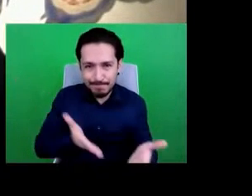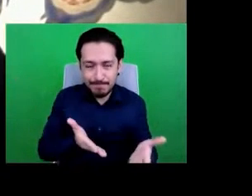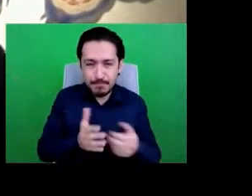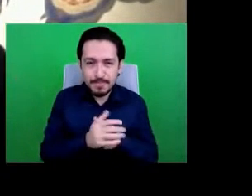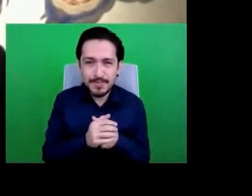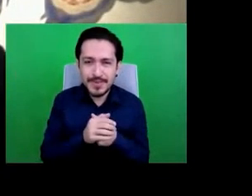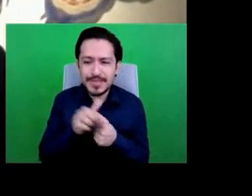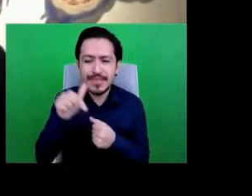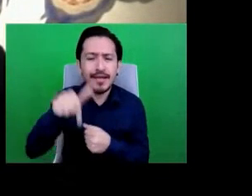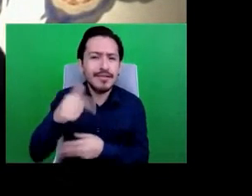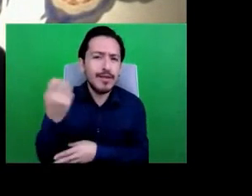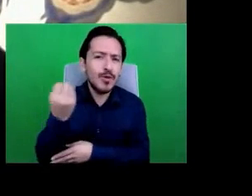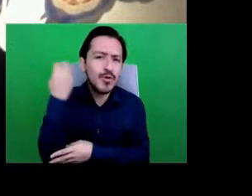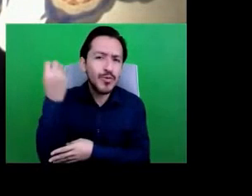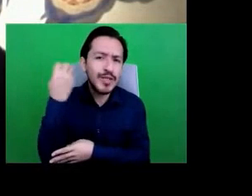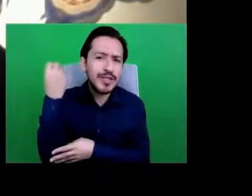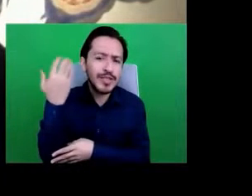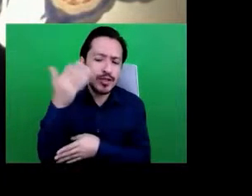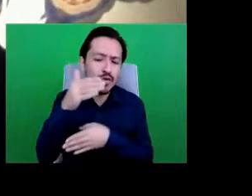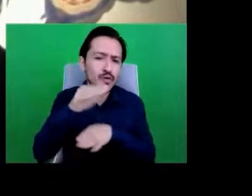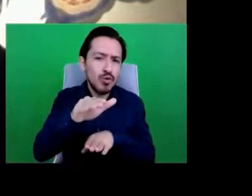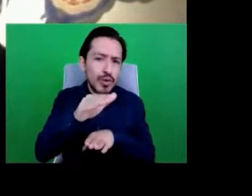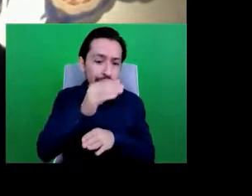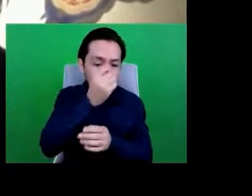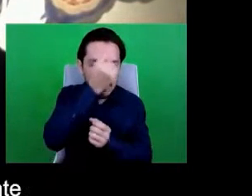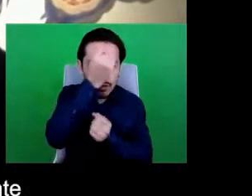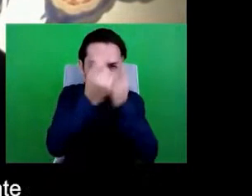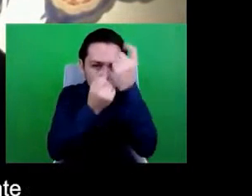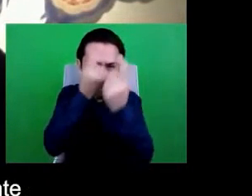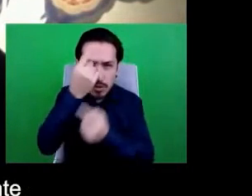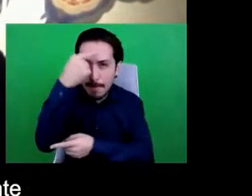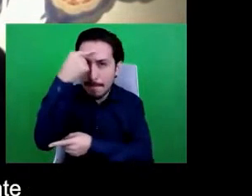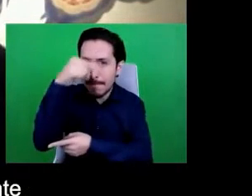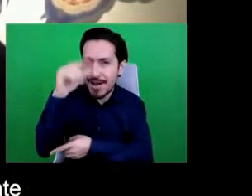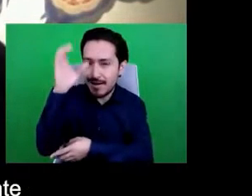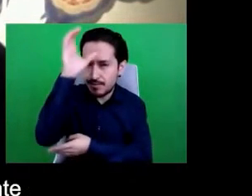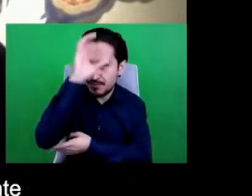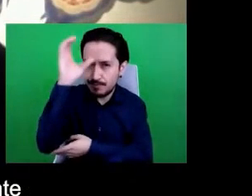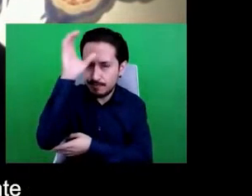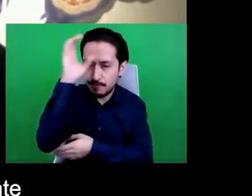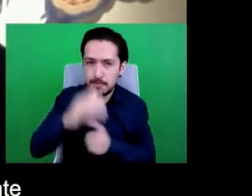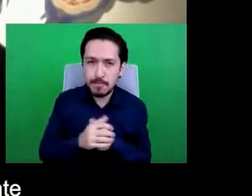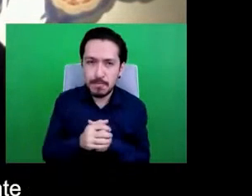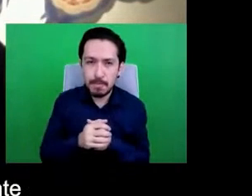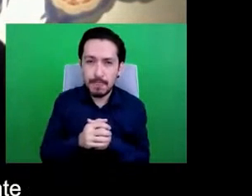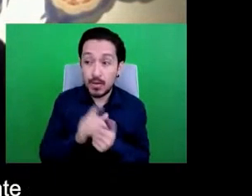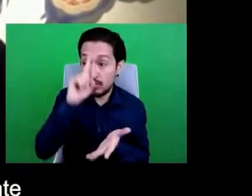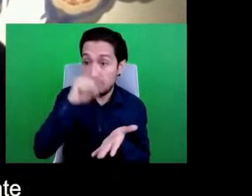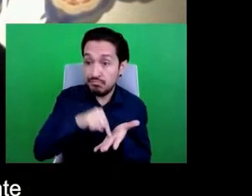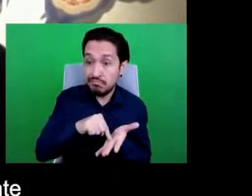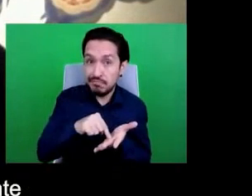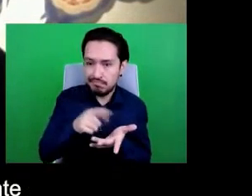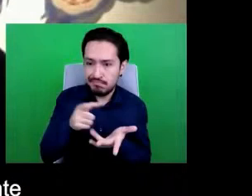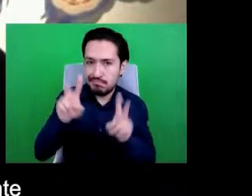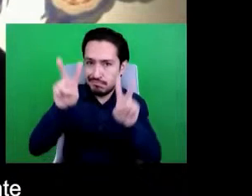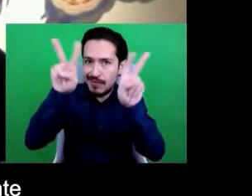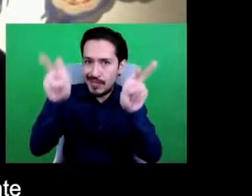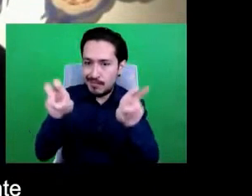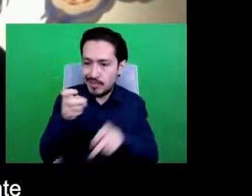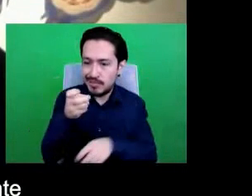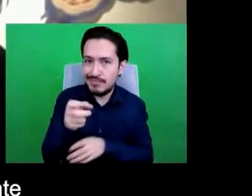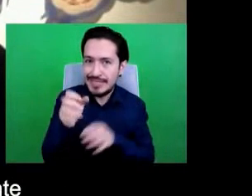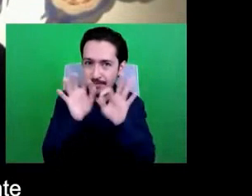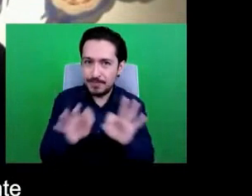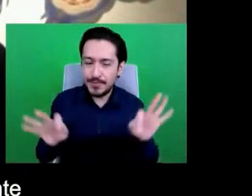esta conferencia acerca de la innovación para la cultura. Creo que este es un tema muy, muy importante y también es un tema